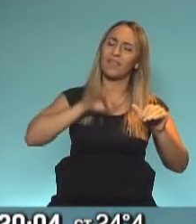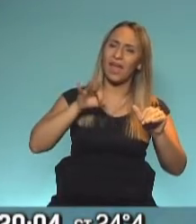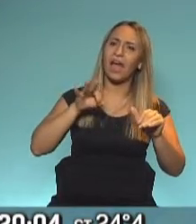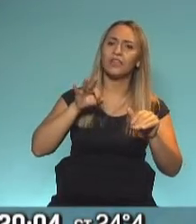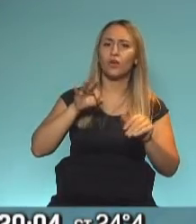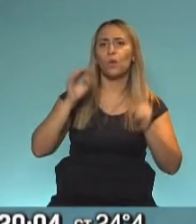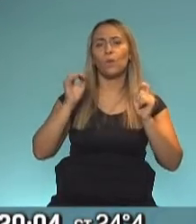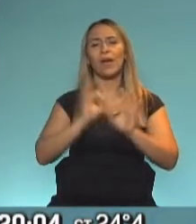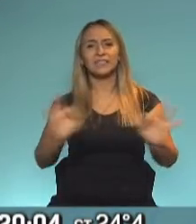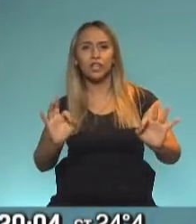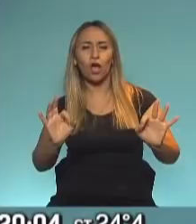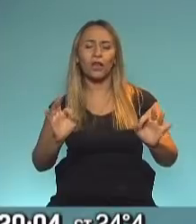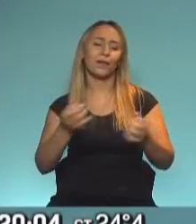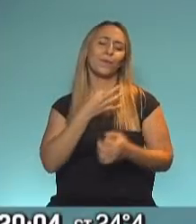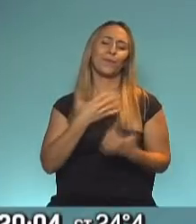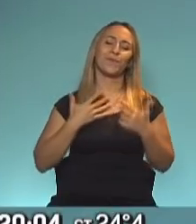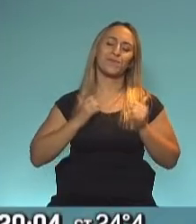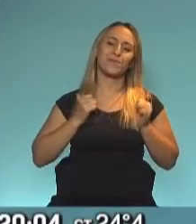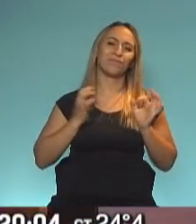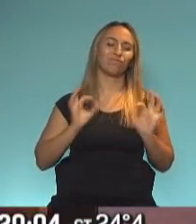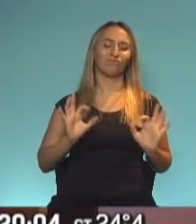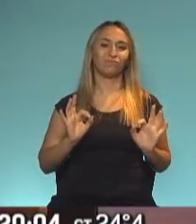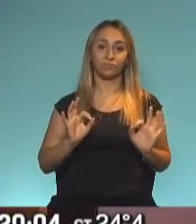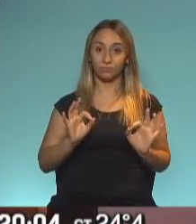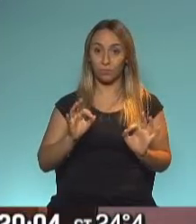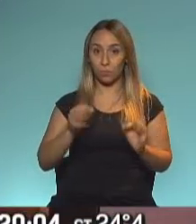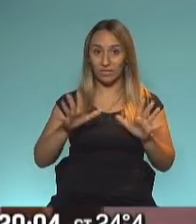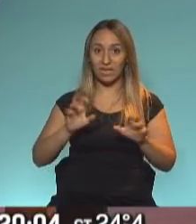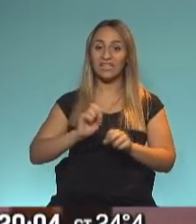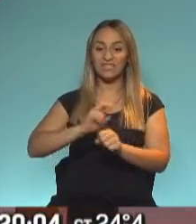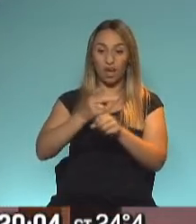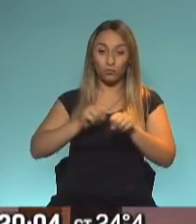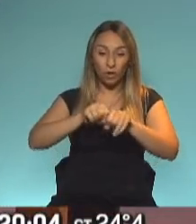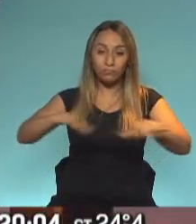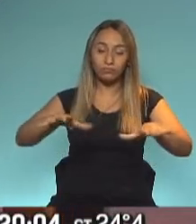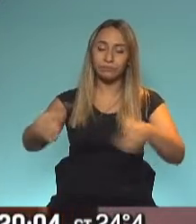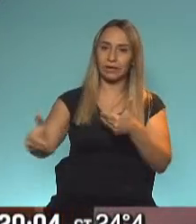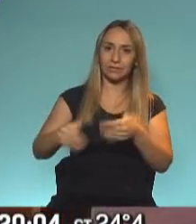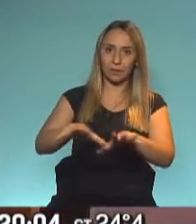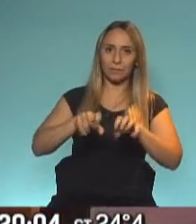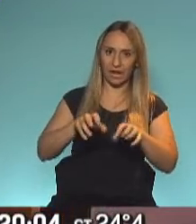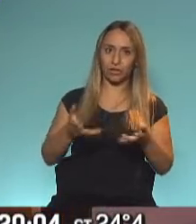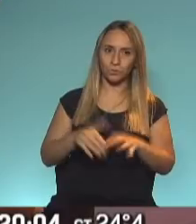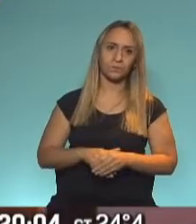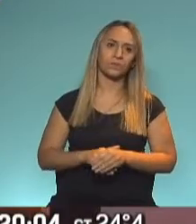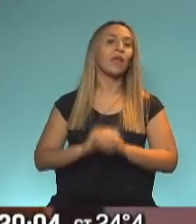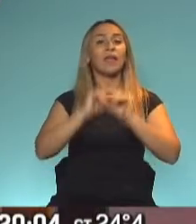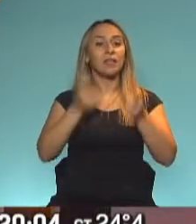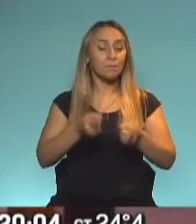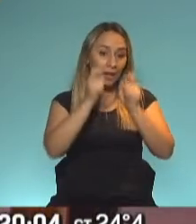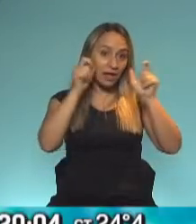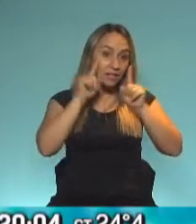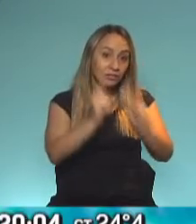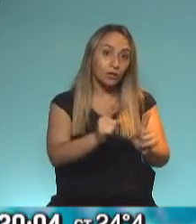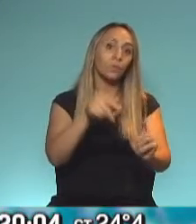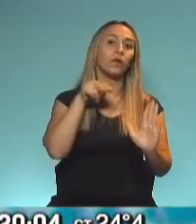las vacaciones, y esta próxima ola podría llegar a adelantarse. Lo que refiere a las camas de las unidades de terapia intensiva, que también es un dato importante a tener